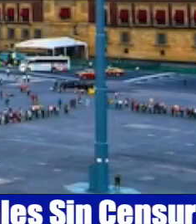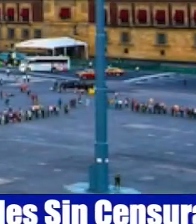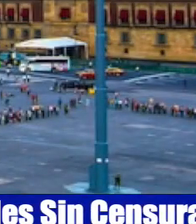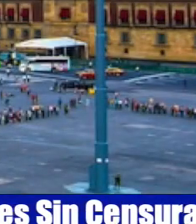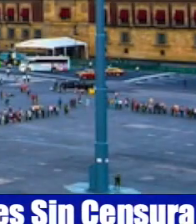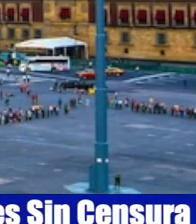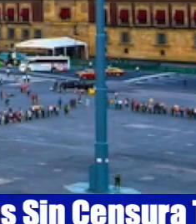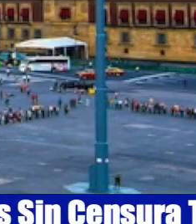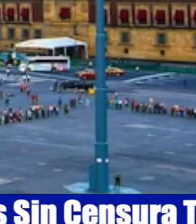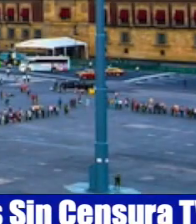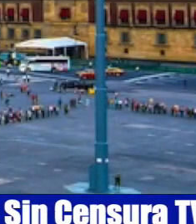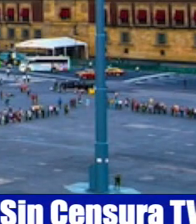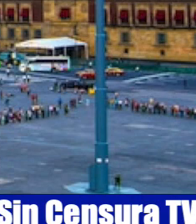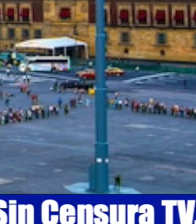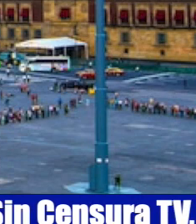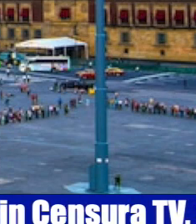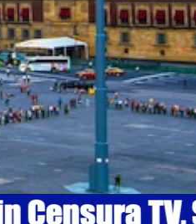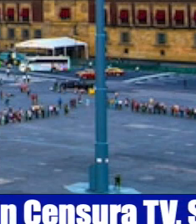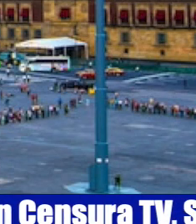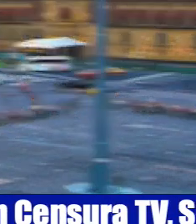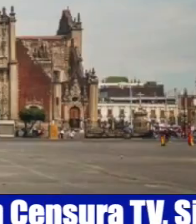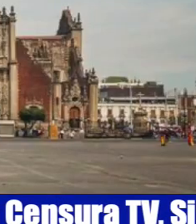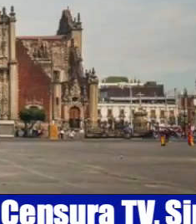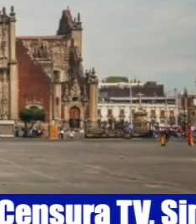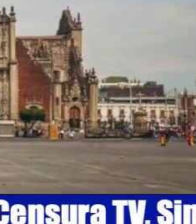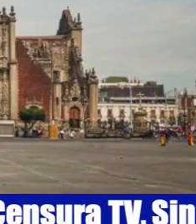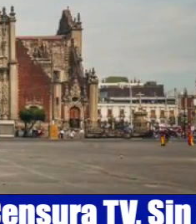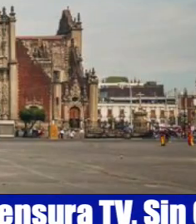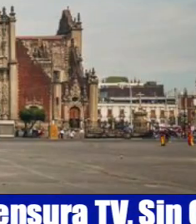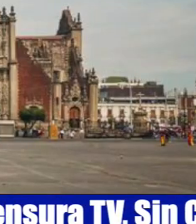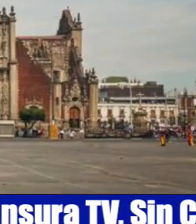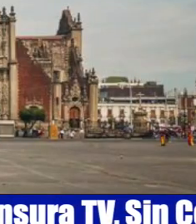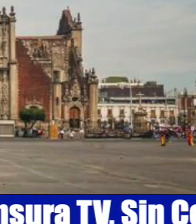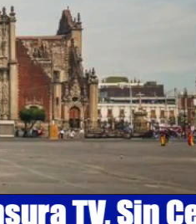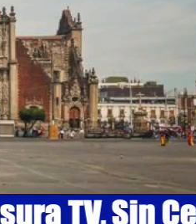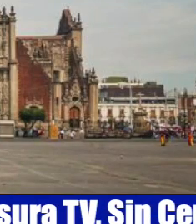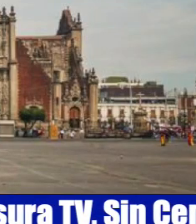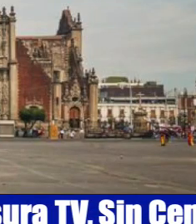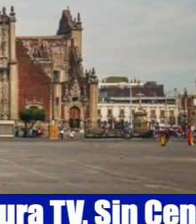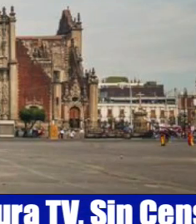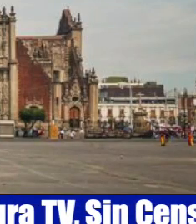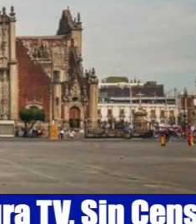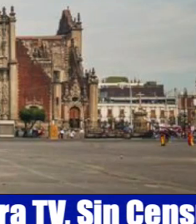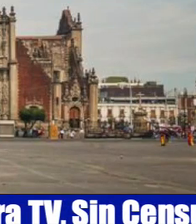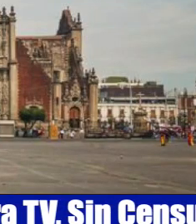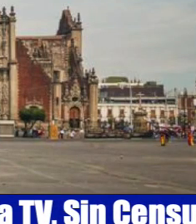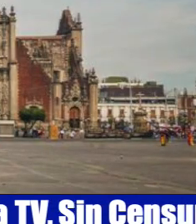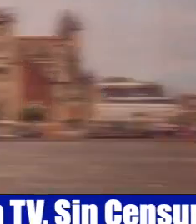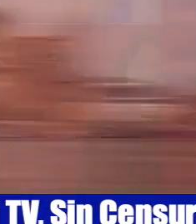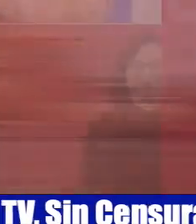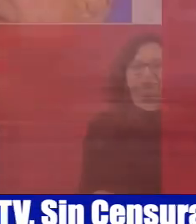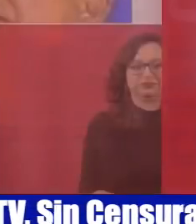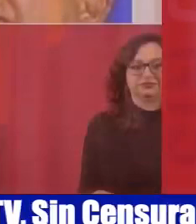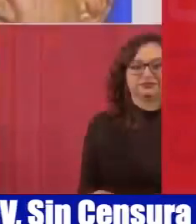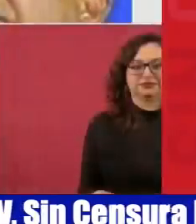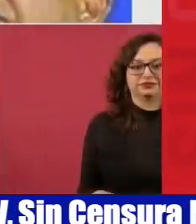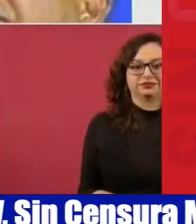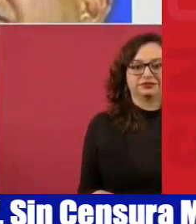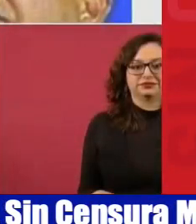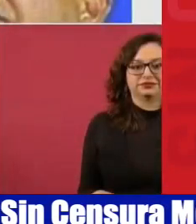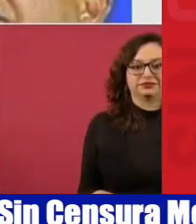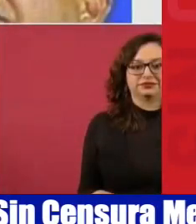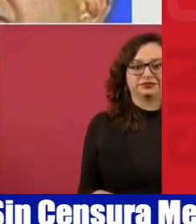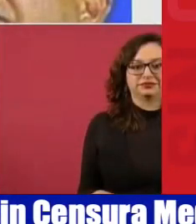Se aseguró que específicamente, y no sé si tenga por ahí la imagen, don David, cuando pone la portada de Proceso, aseguró que específicamente